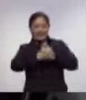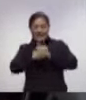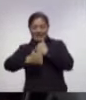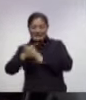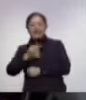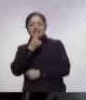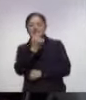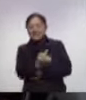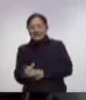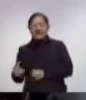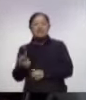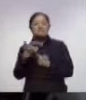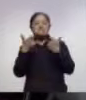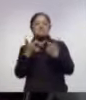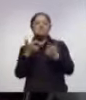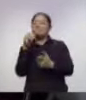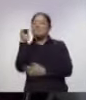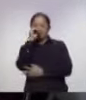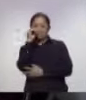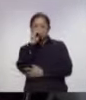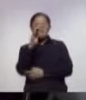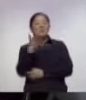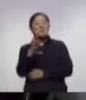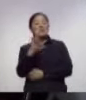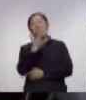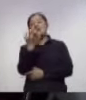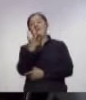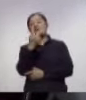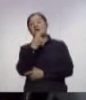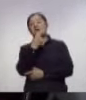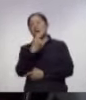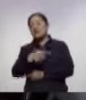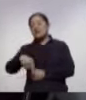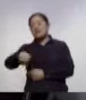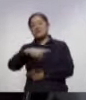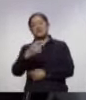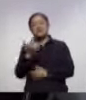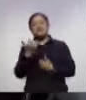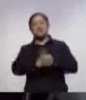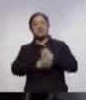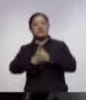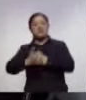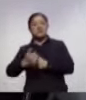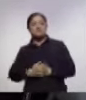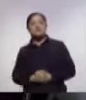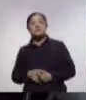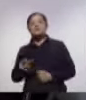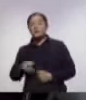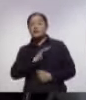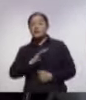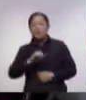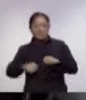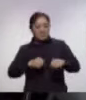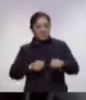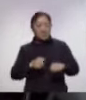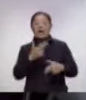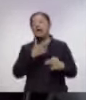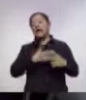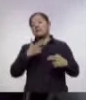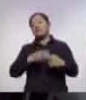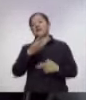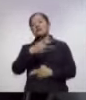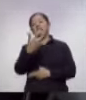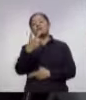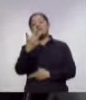costo. Uh-huh. Esperamos yo que 500 niños compitiendo, uh-huh, desde que pueden desplazarse en una bicicleta hasta 13 años.